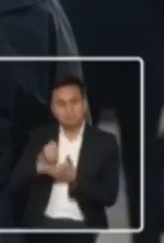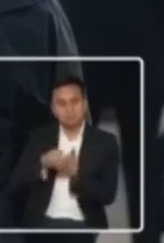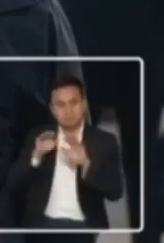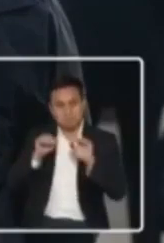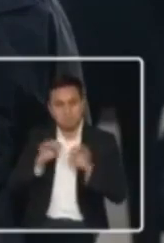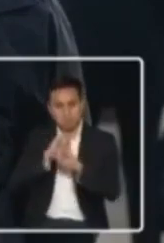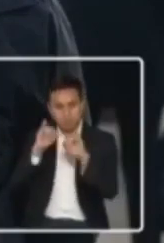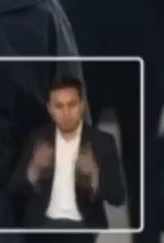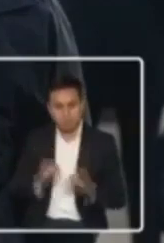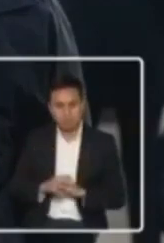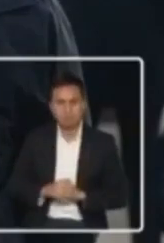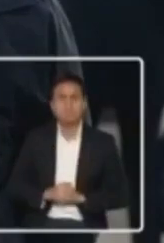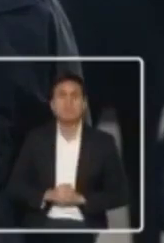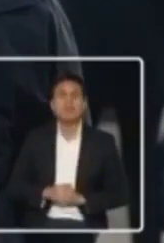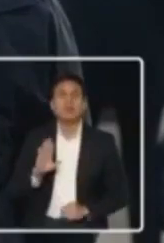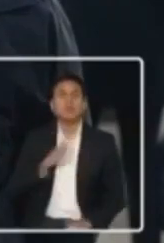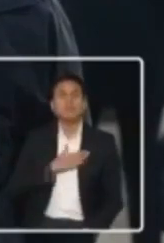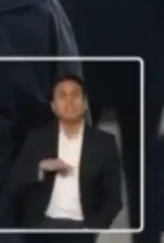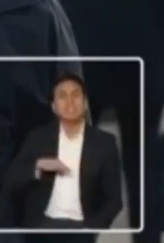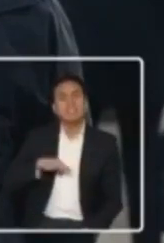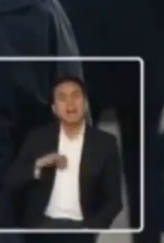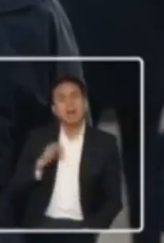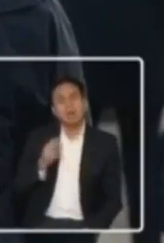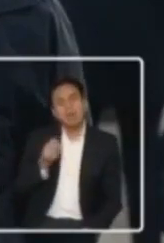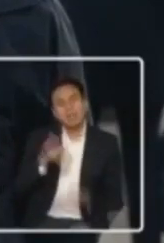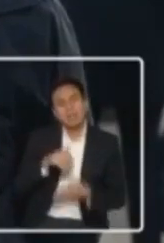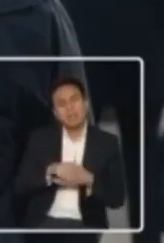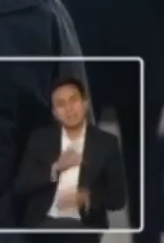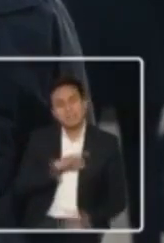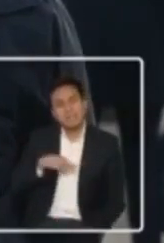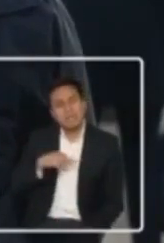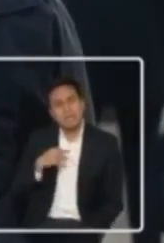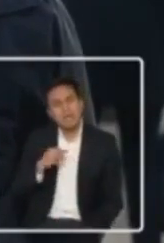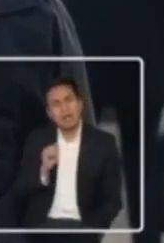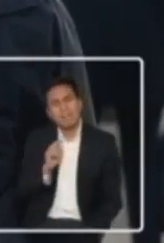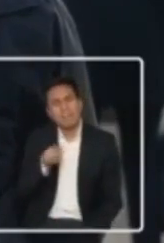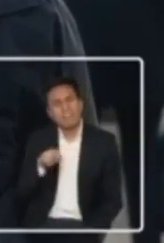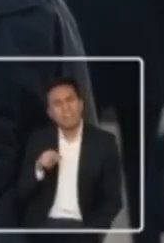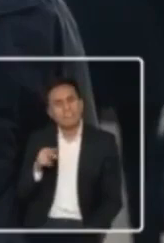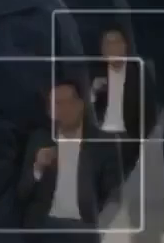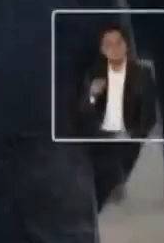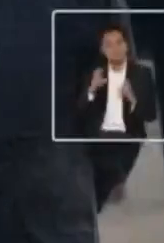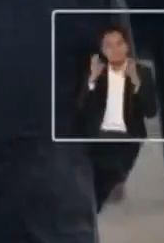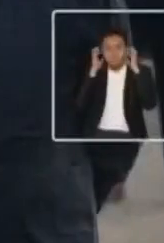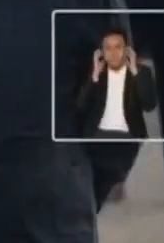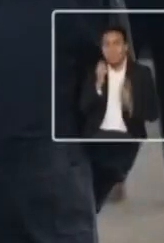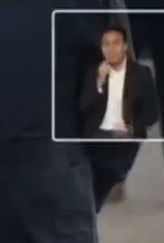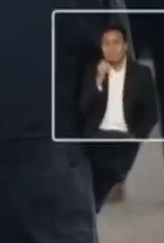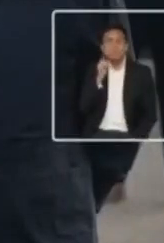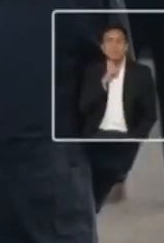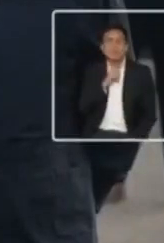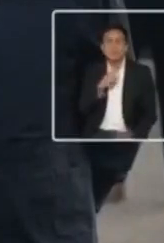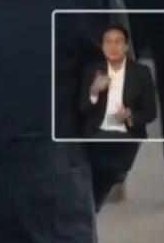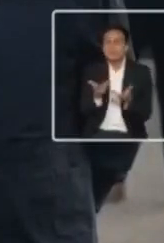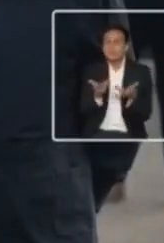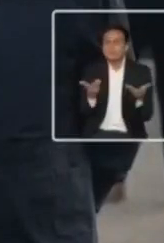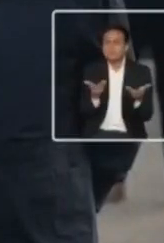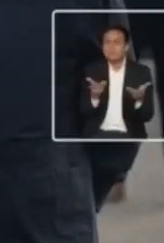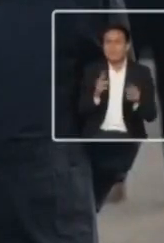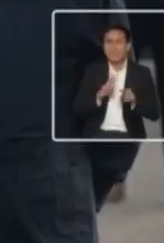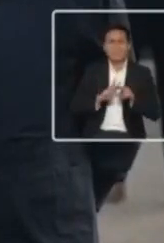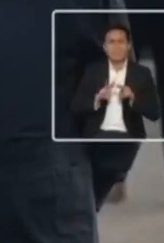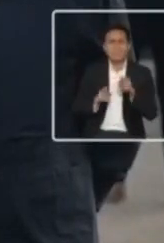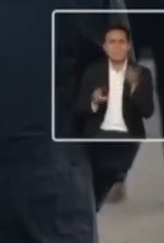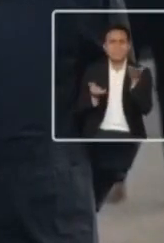modo. Hola, ministra, buenas tardes. Esto es para ADN. Finalmente, ¿qué se puede hacer,